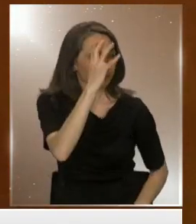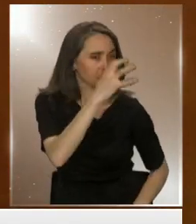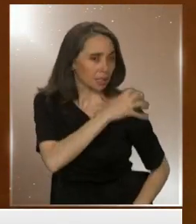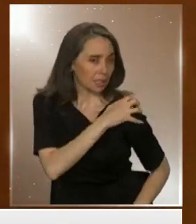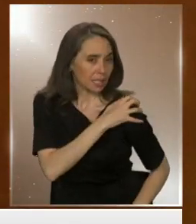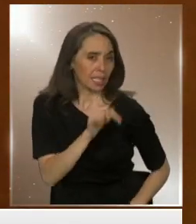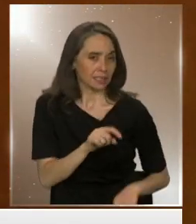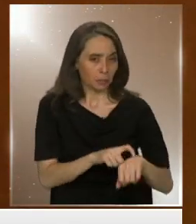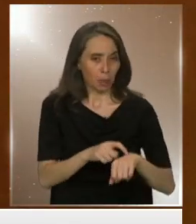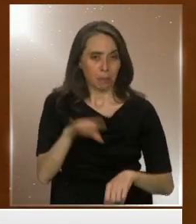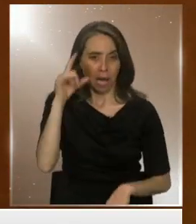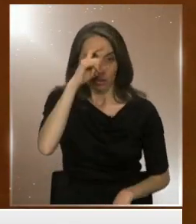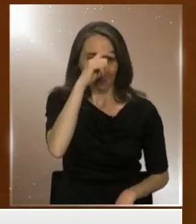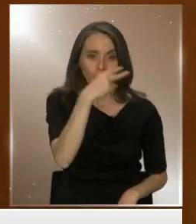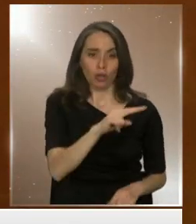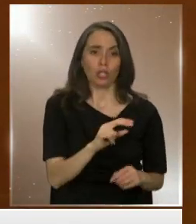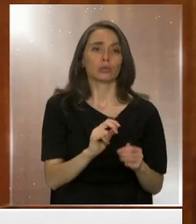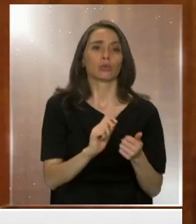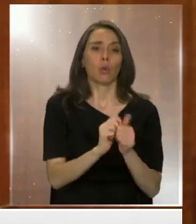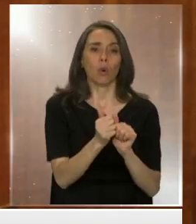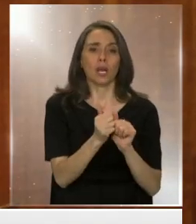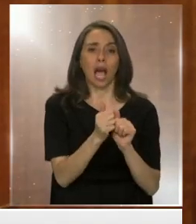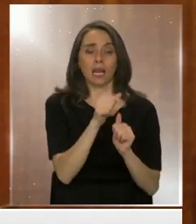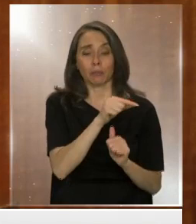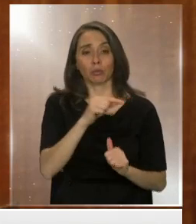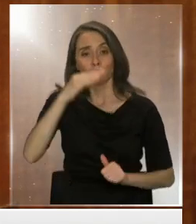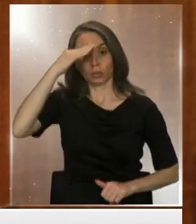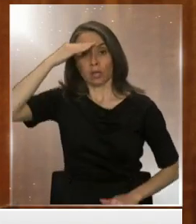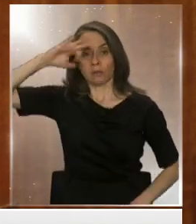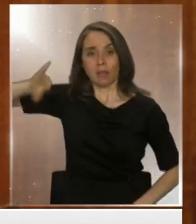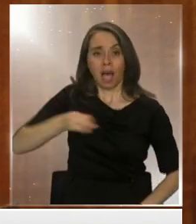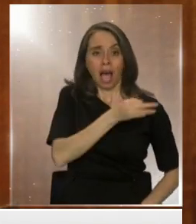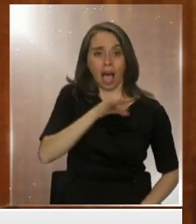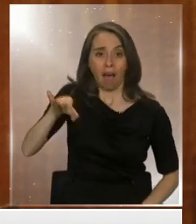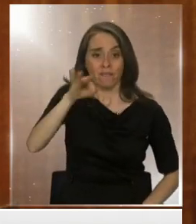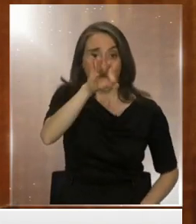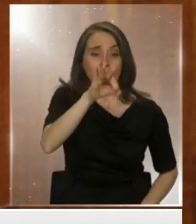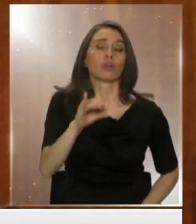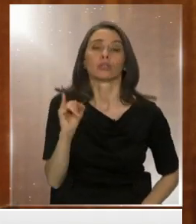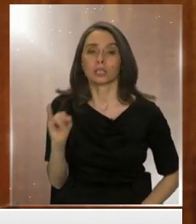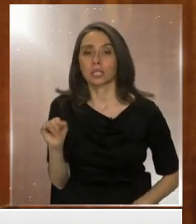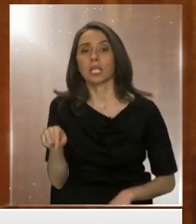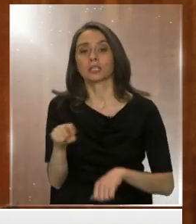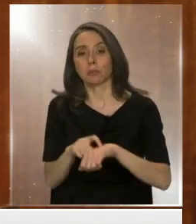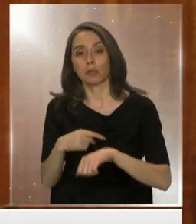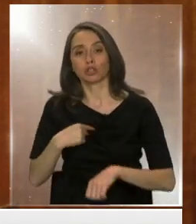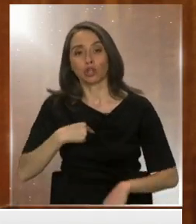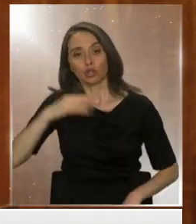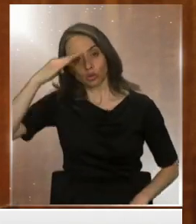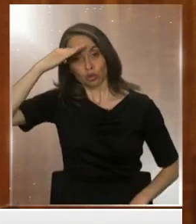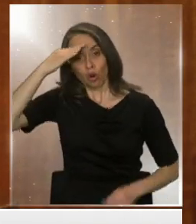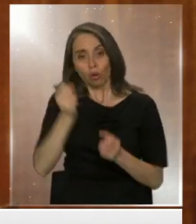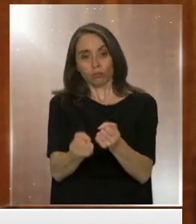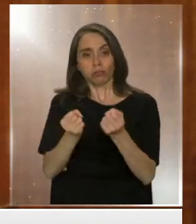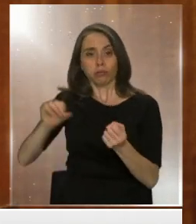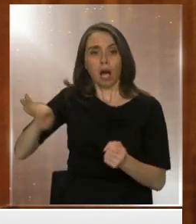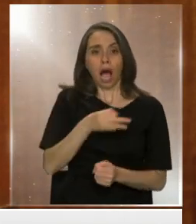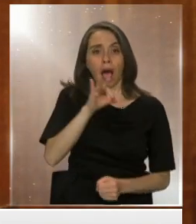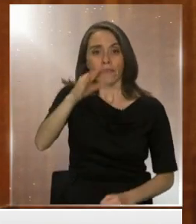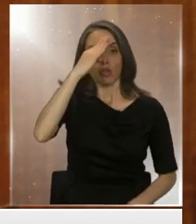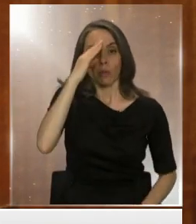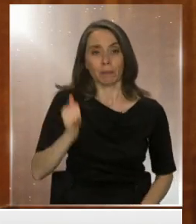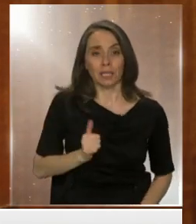este el momento más complejo de su carrera como aviador por supuesto que sí como aviador militar y también como guante en